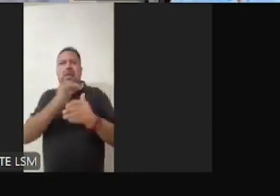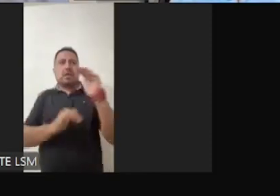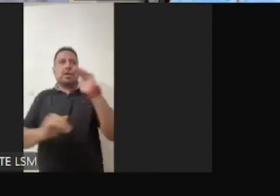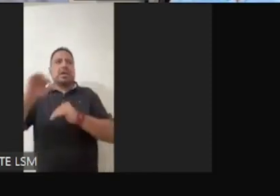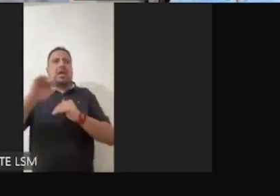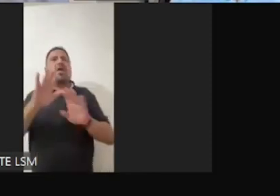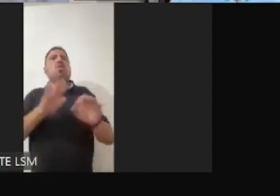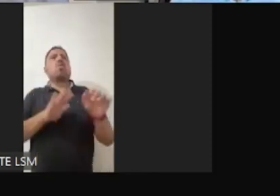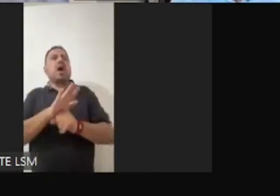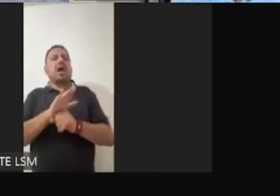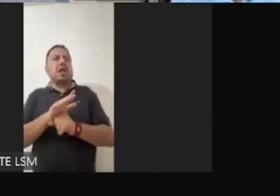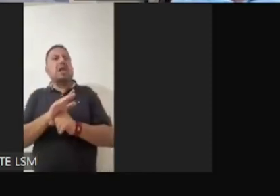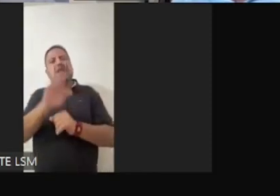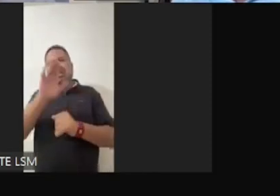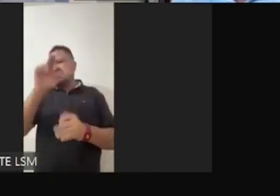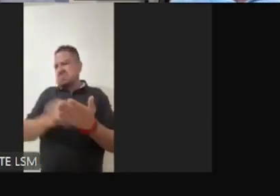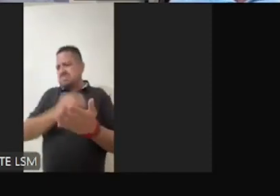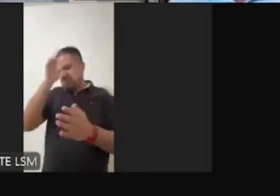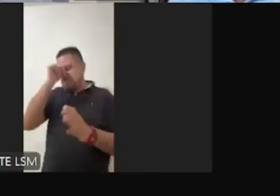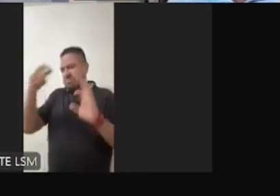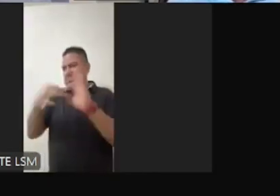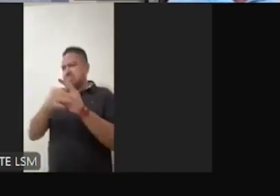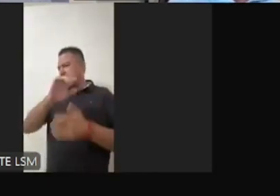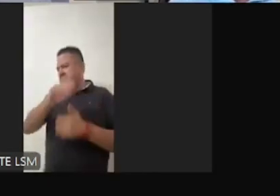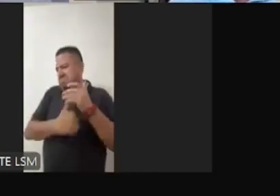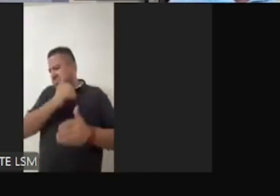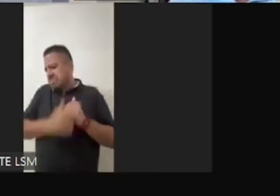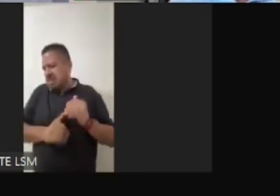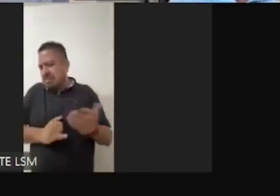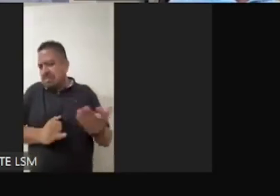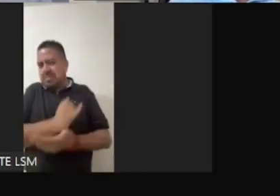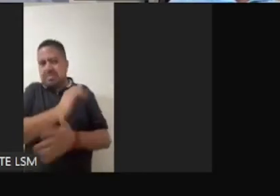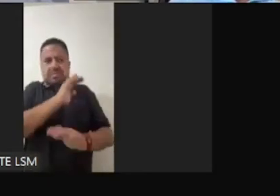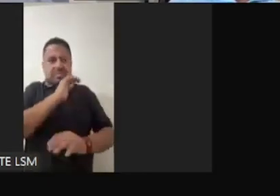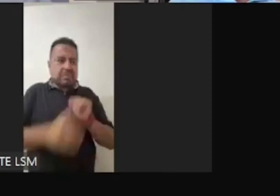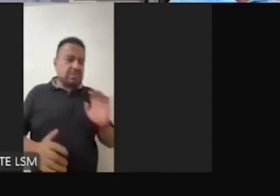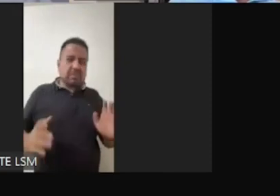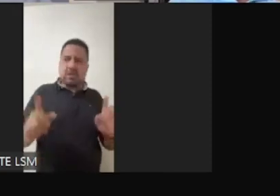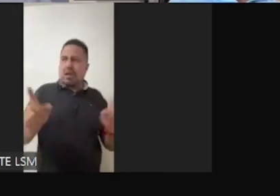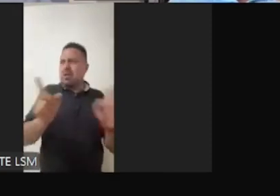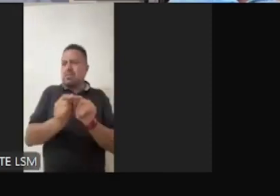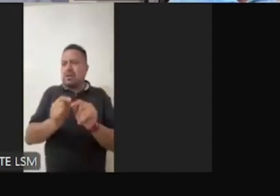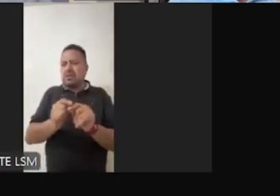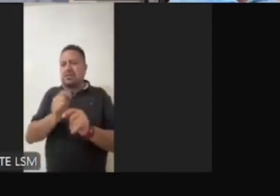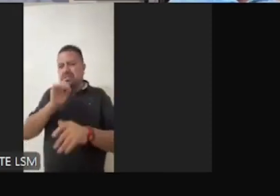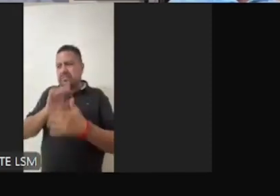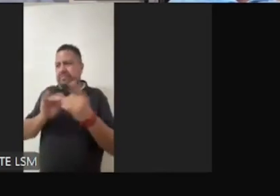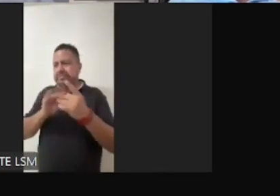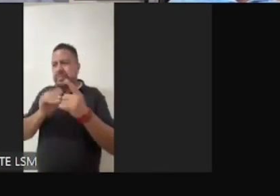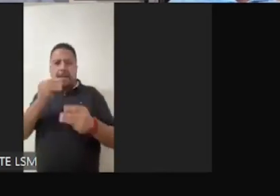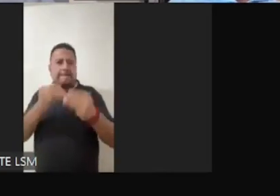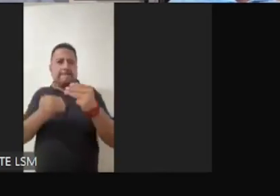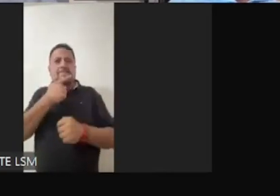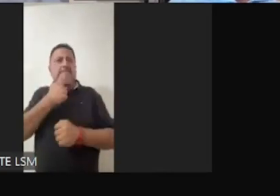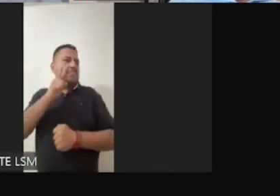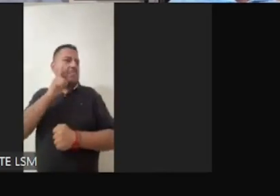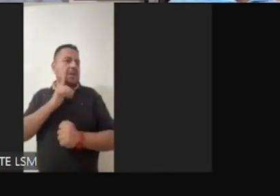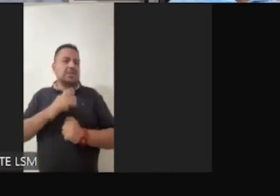categoría aud ejecutoriado y el archivo del asunto como totalmente concluido es la cuenta del asunto magistradas